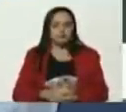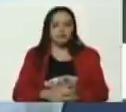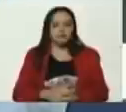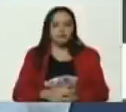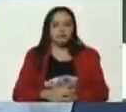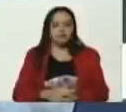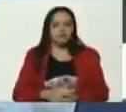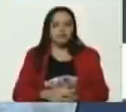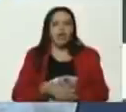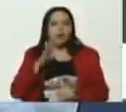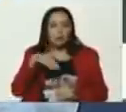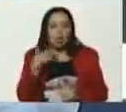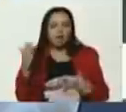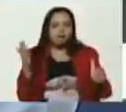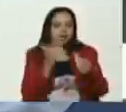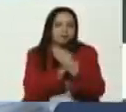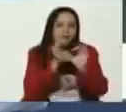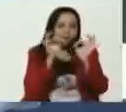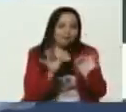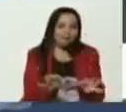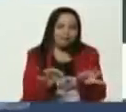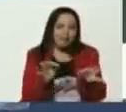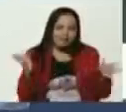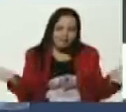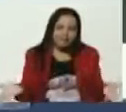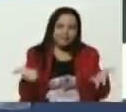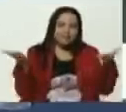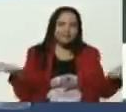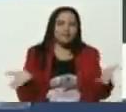que nos garantiza seguir adelante.